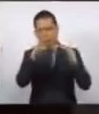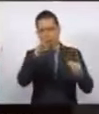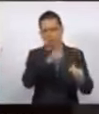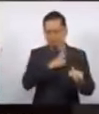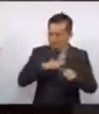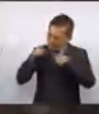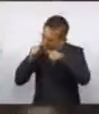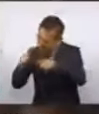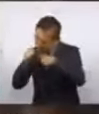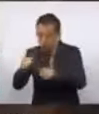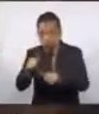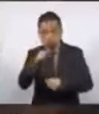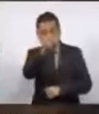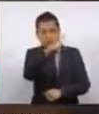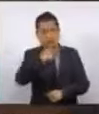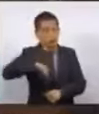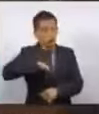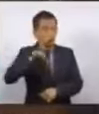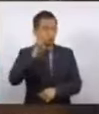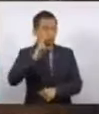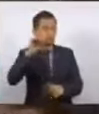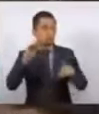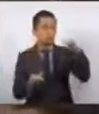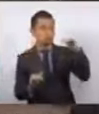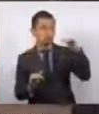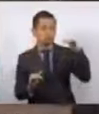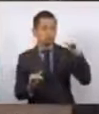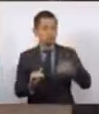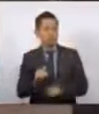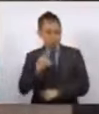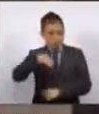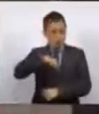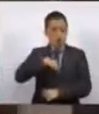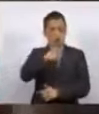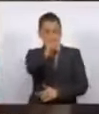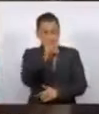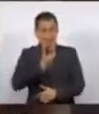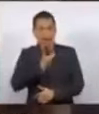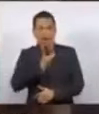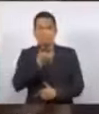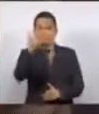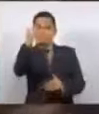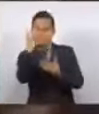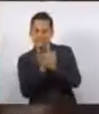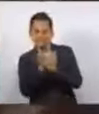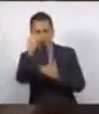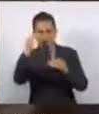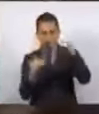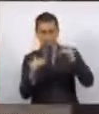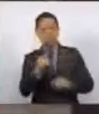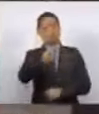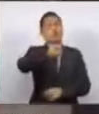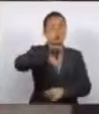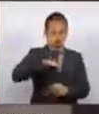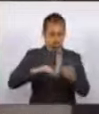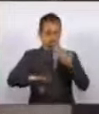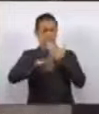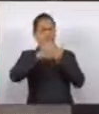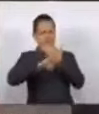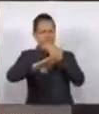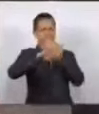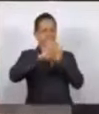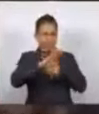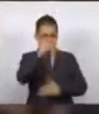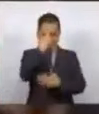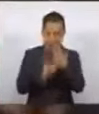mujeres, vivimos en desigualdad. A nosotras nos pagan menos, nos discriminan, nos maltratan y nos matan por